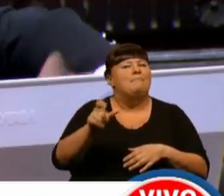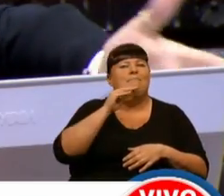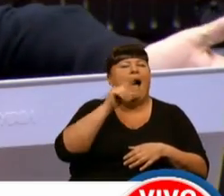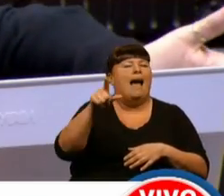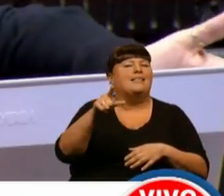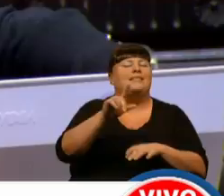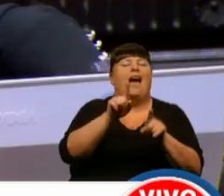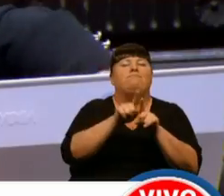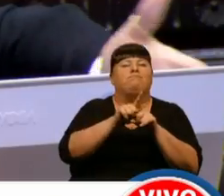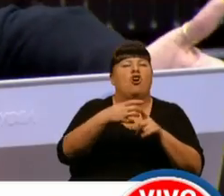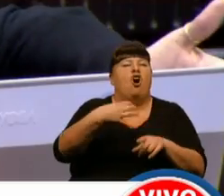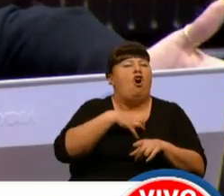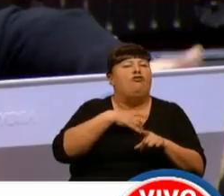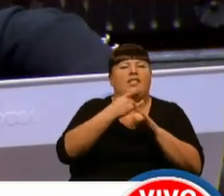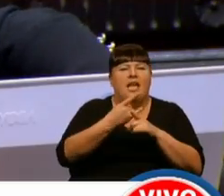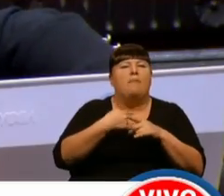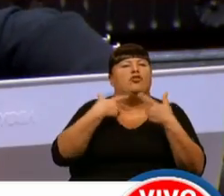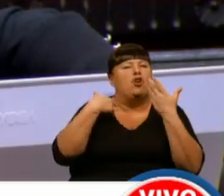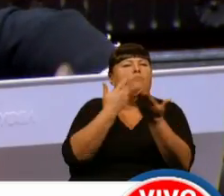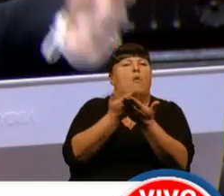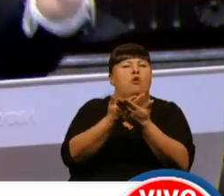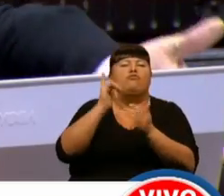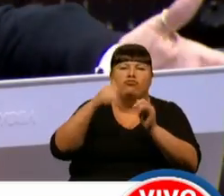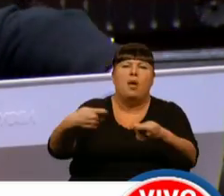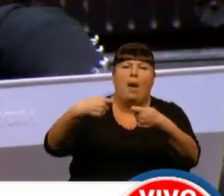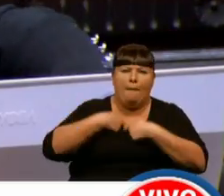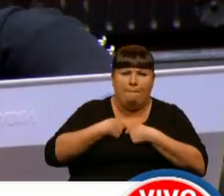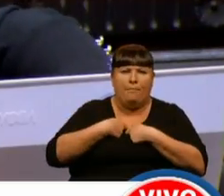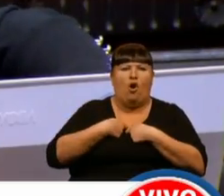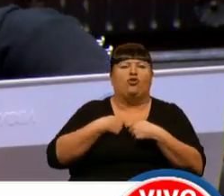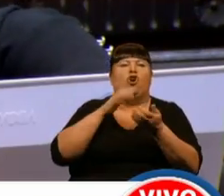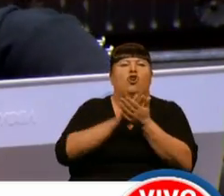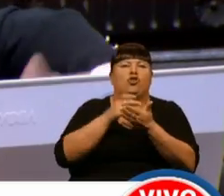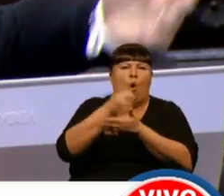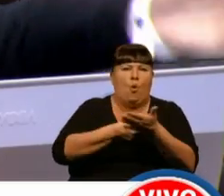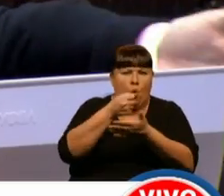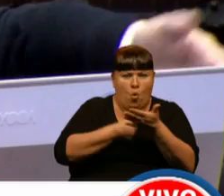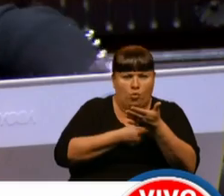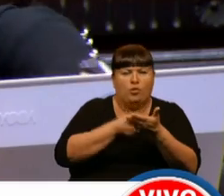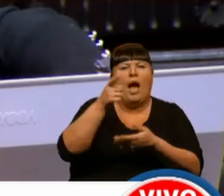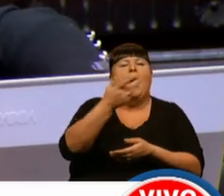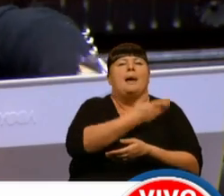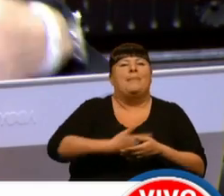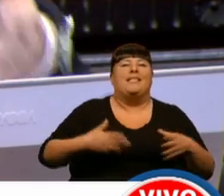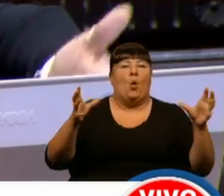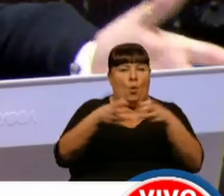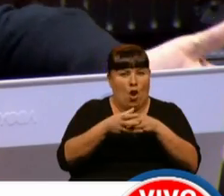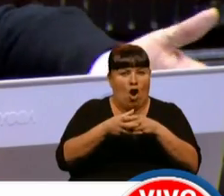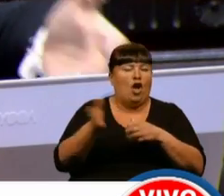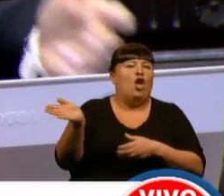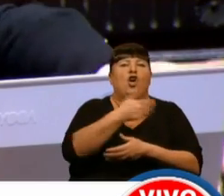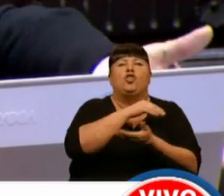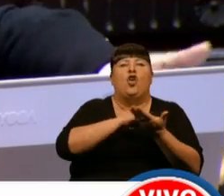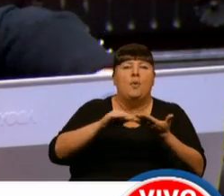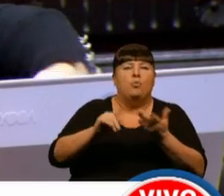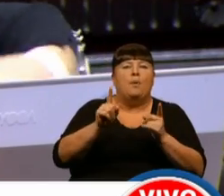sergio massa que ha confiado siempre que yo le he ido a plantear y esto me ha acompañado en todo el camino de lucha al presidente del bloque a todos los diputados